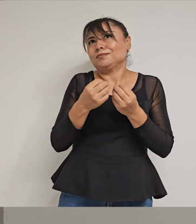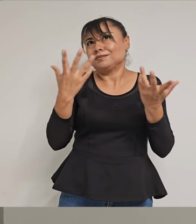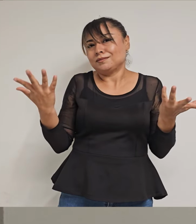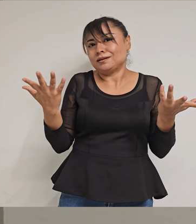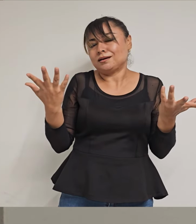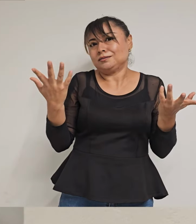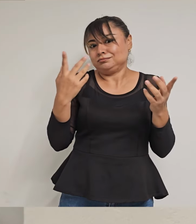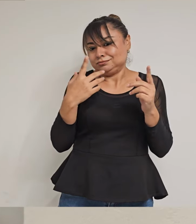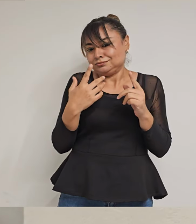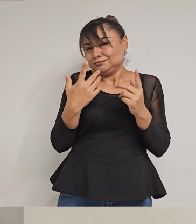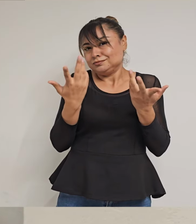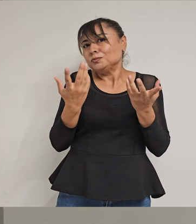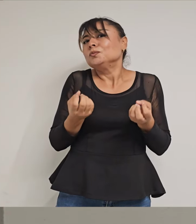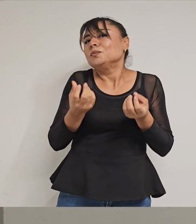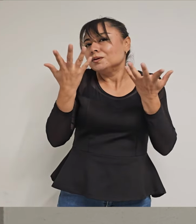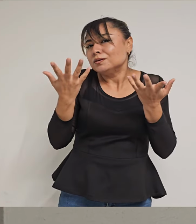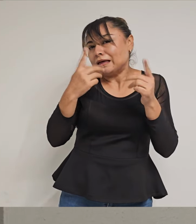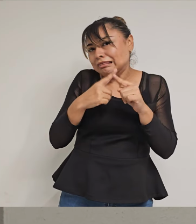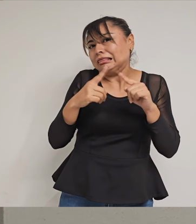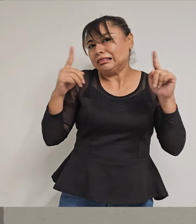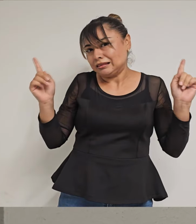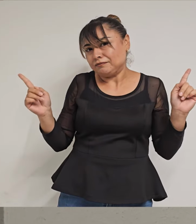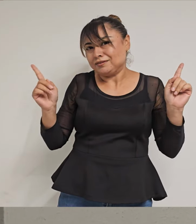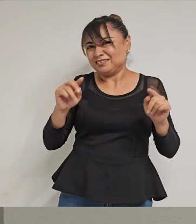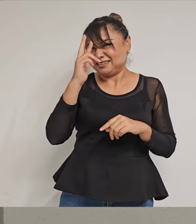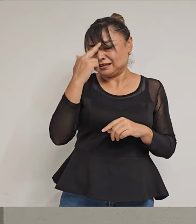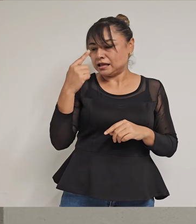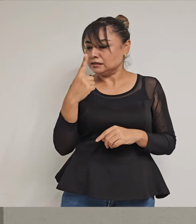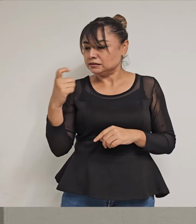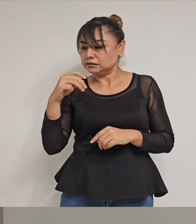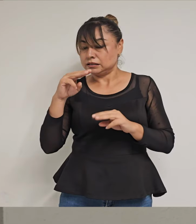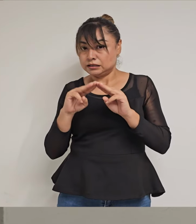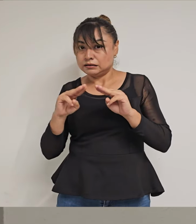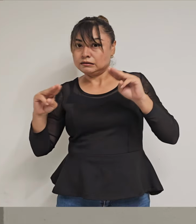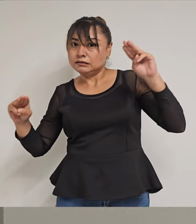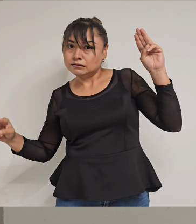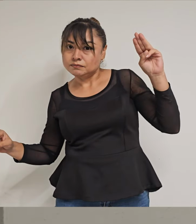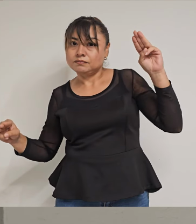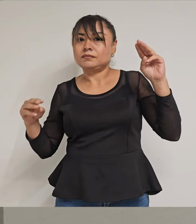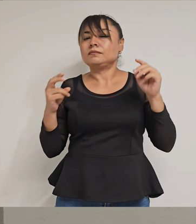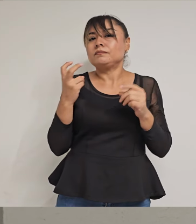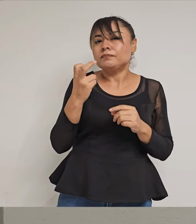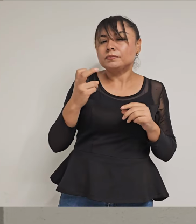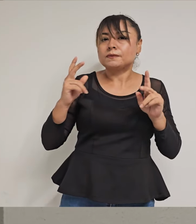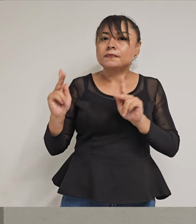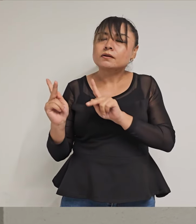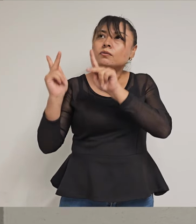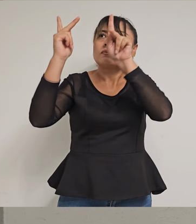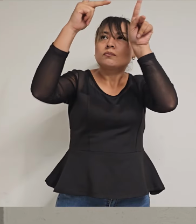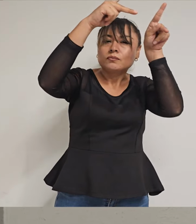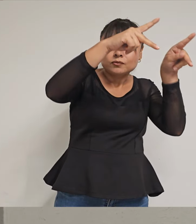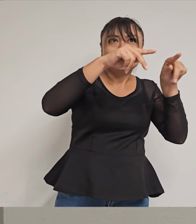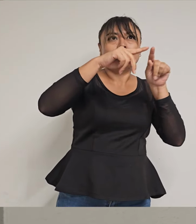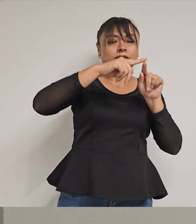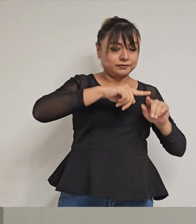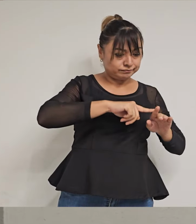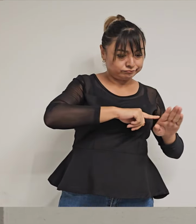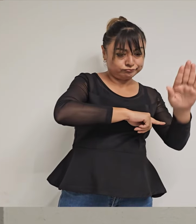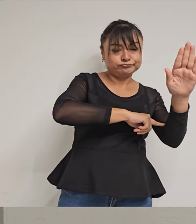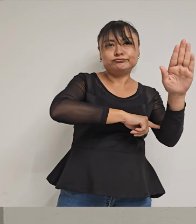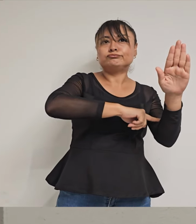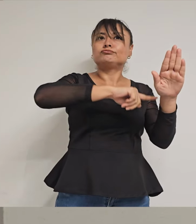diferente. Esta distancia, los 100 metros, son los tramos con pendiente de este puente peatonal. En este caso y aquí en el dibujo son estos 8 tramos que están marcados en